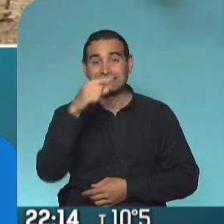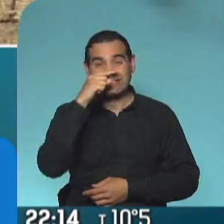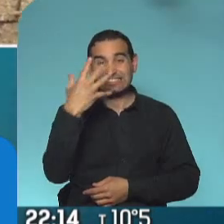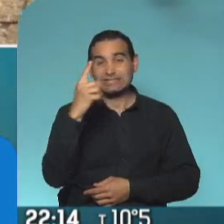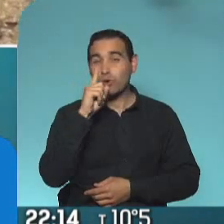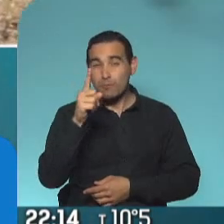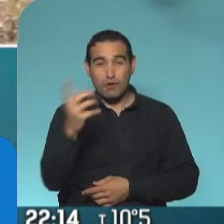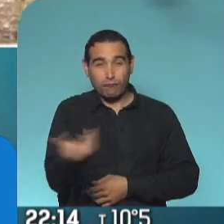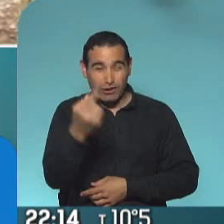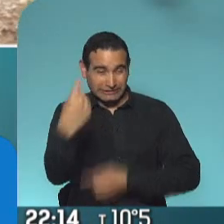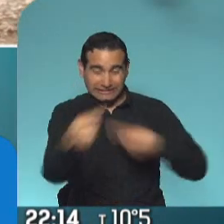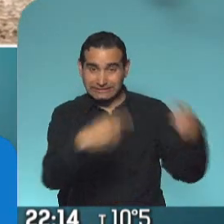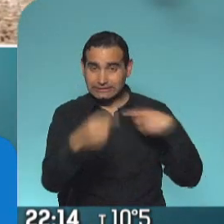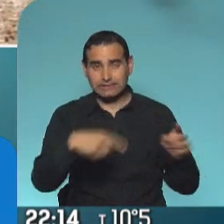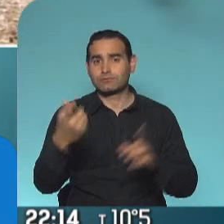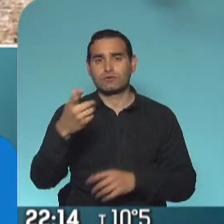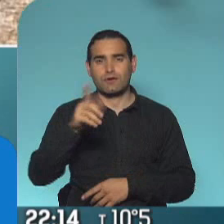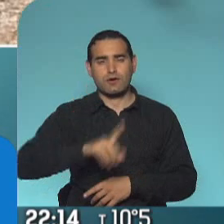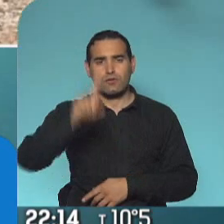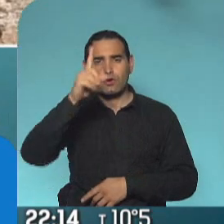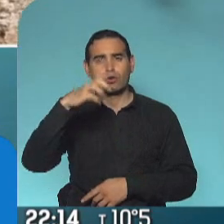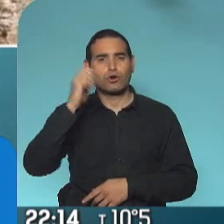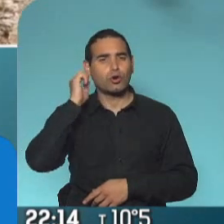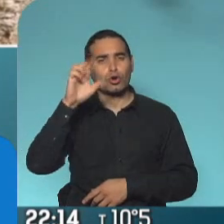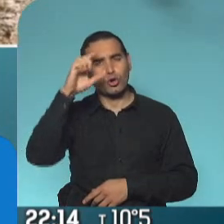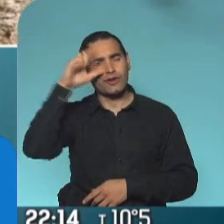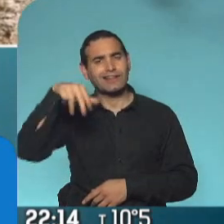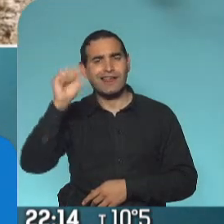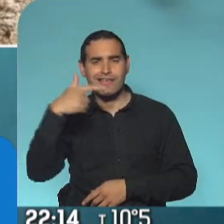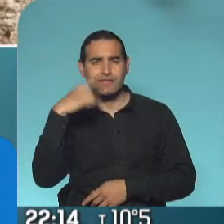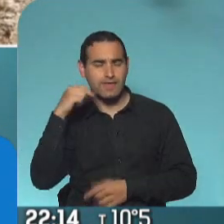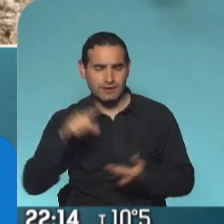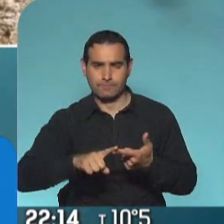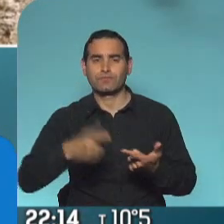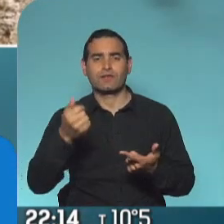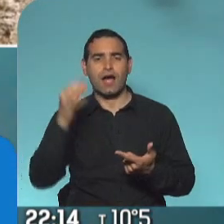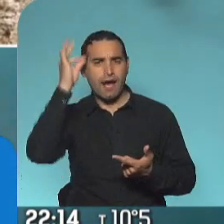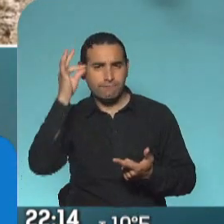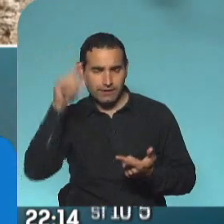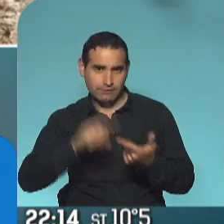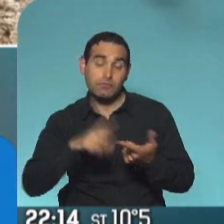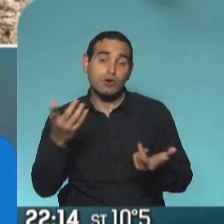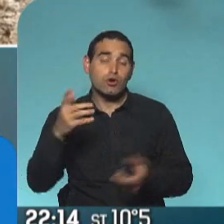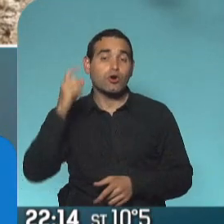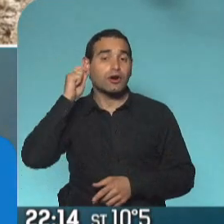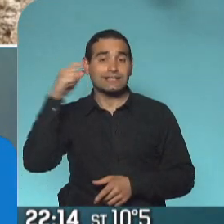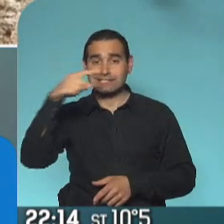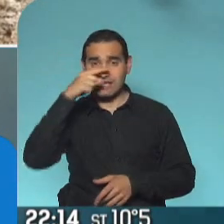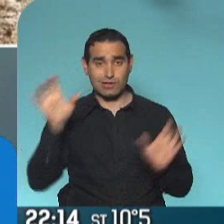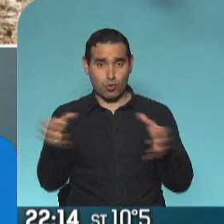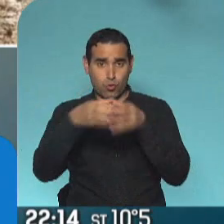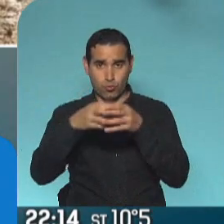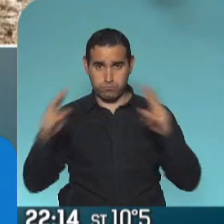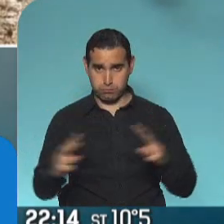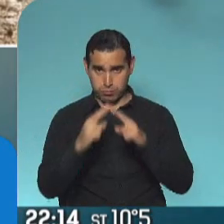Hay incendios en Alaska, hay incendios en Groenlandia, hay incendios en África. Pero se reunió la cumbre del G7, esto fue en Biarritz,